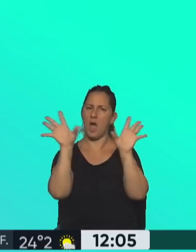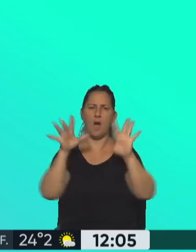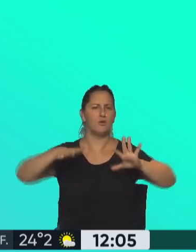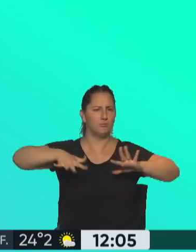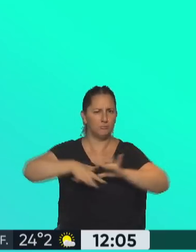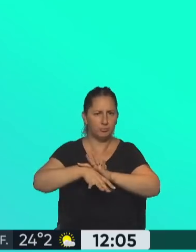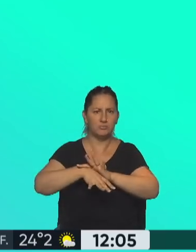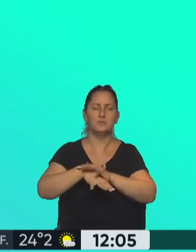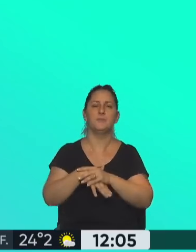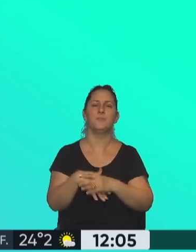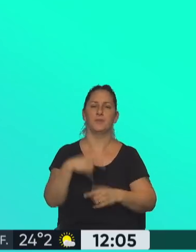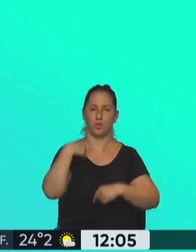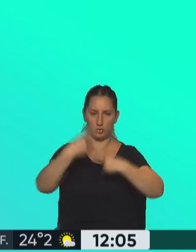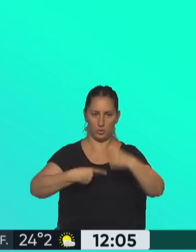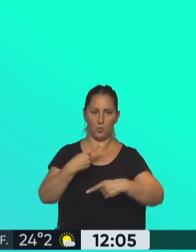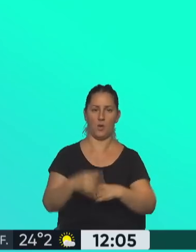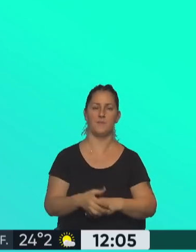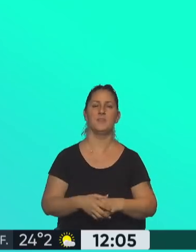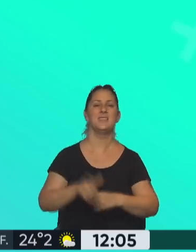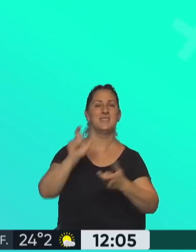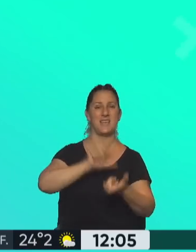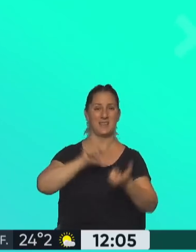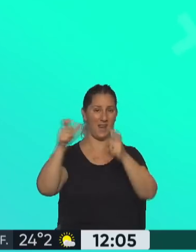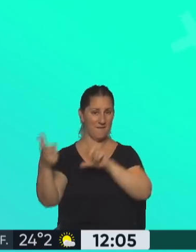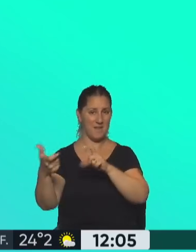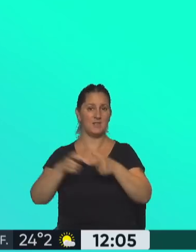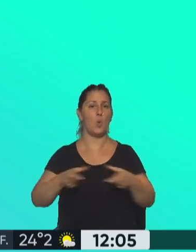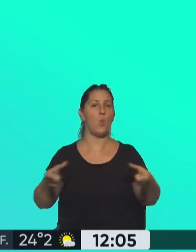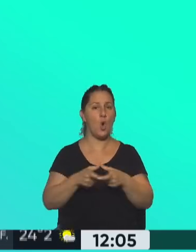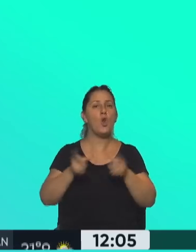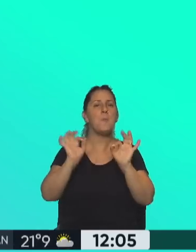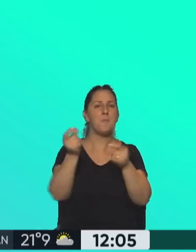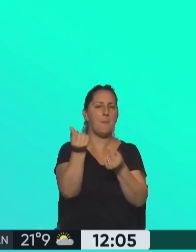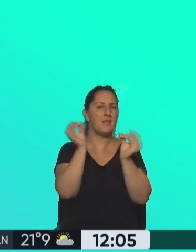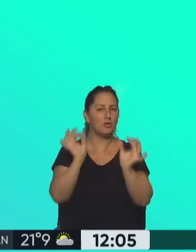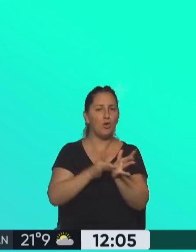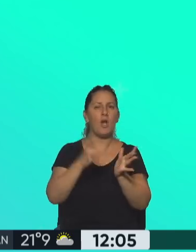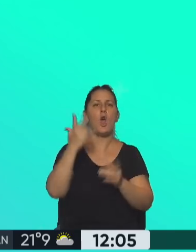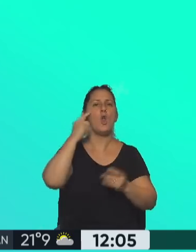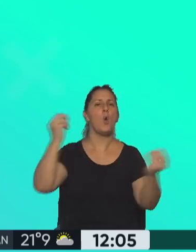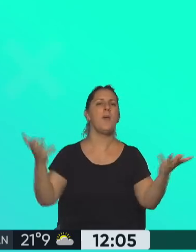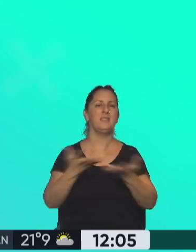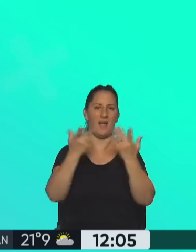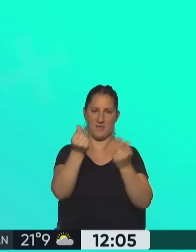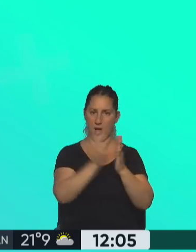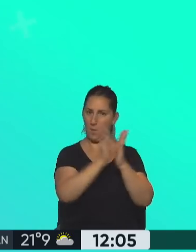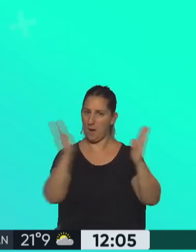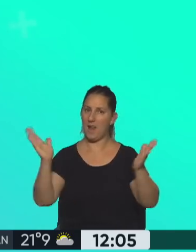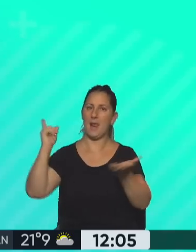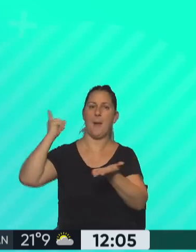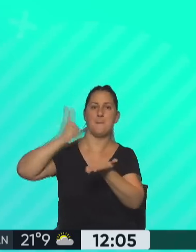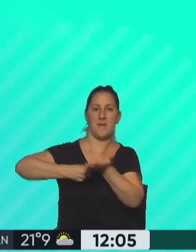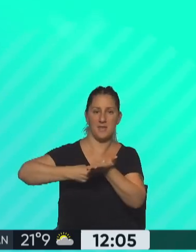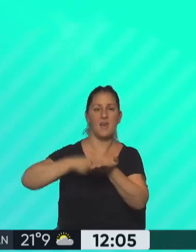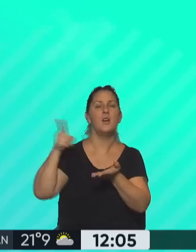del presidente, que sigue de esta manera: dicha transferencia comprenderá en bonos el dinero correspondiente a 90 días de vigencia de la medida cautelar